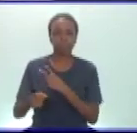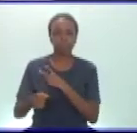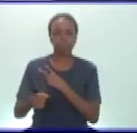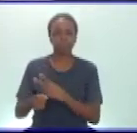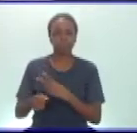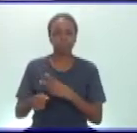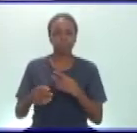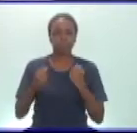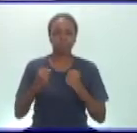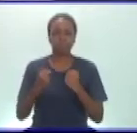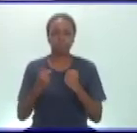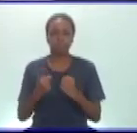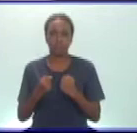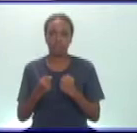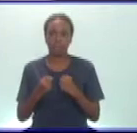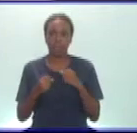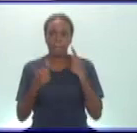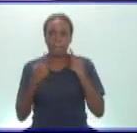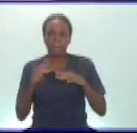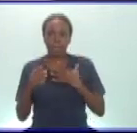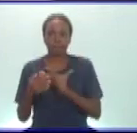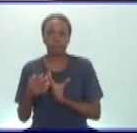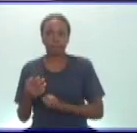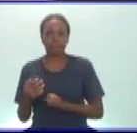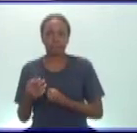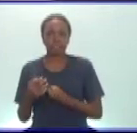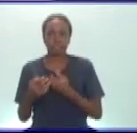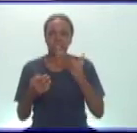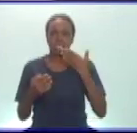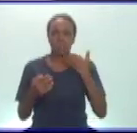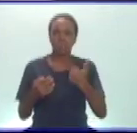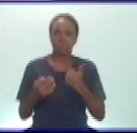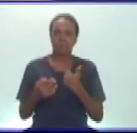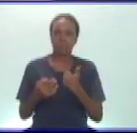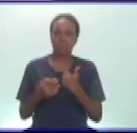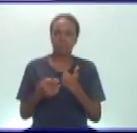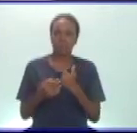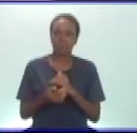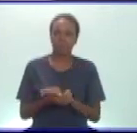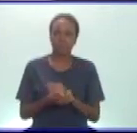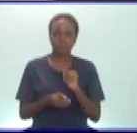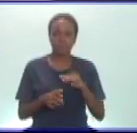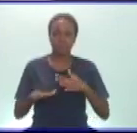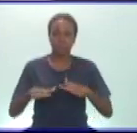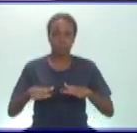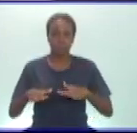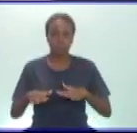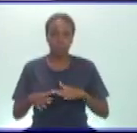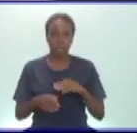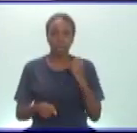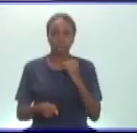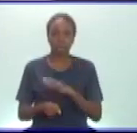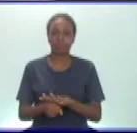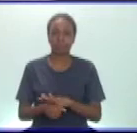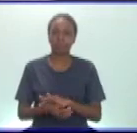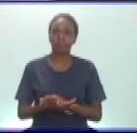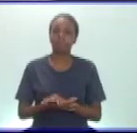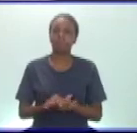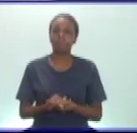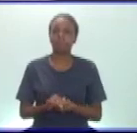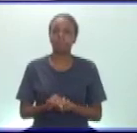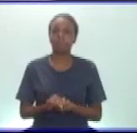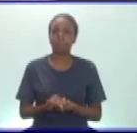indómitos y rudos, pero con sentimientos tiernos y nobles. ¿Están preparados? Comenzamos.